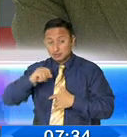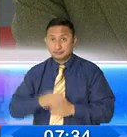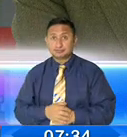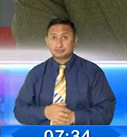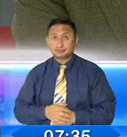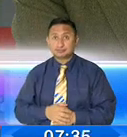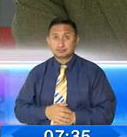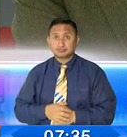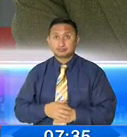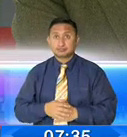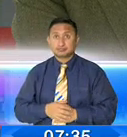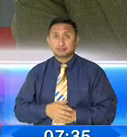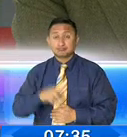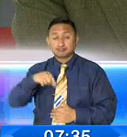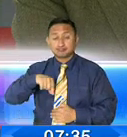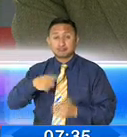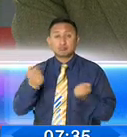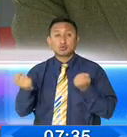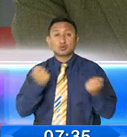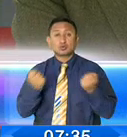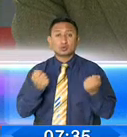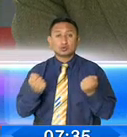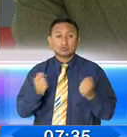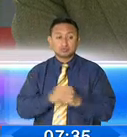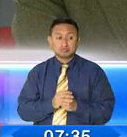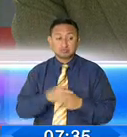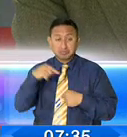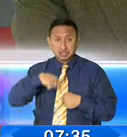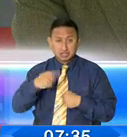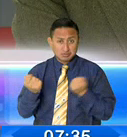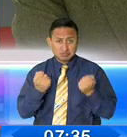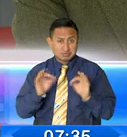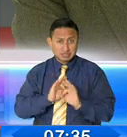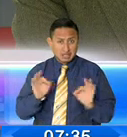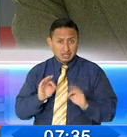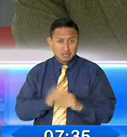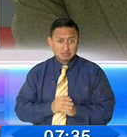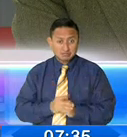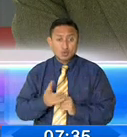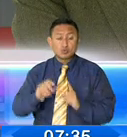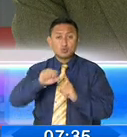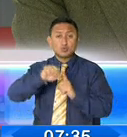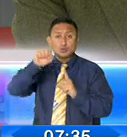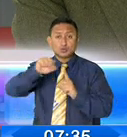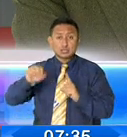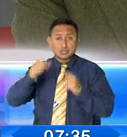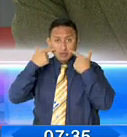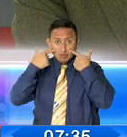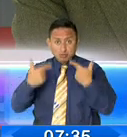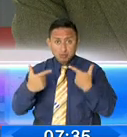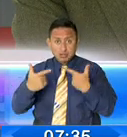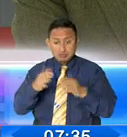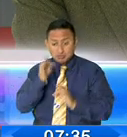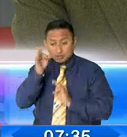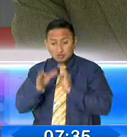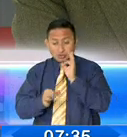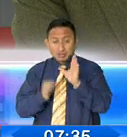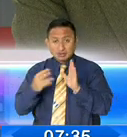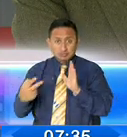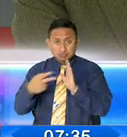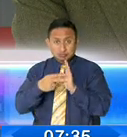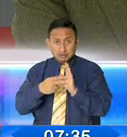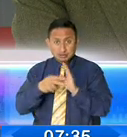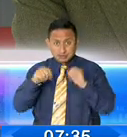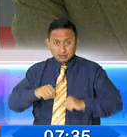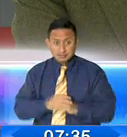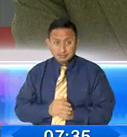que hacer control de brotes. No hacemos control de brotes, no tenemos un sistema de vigilancia epidemiológica activa, no activamos a